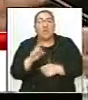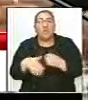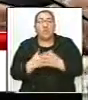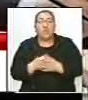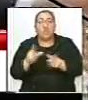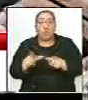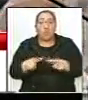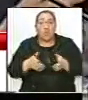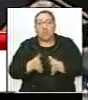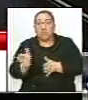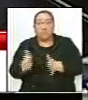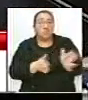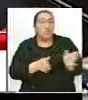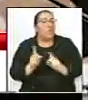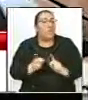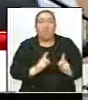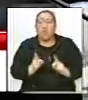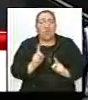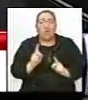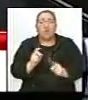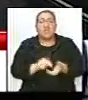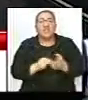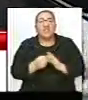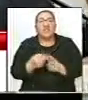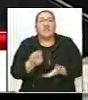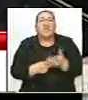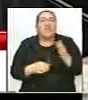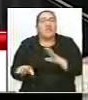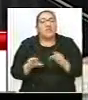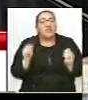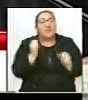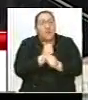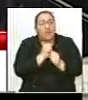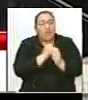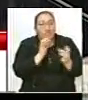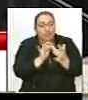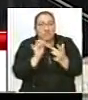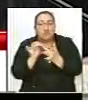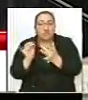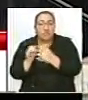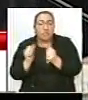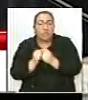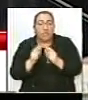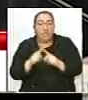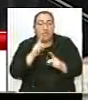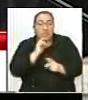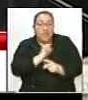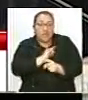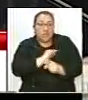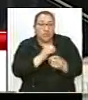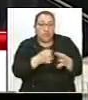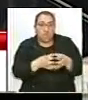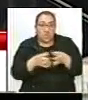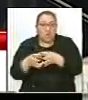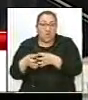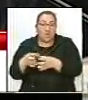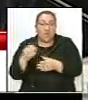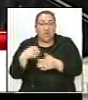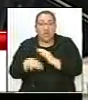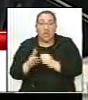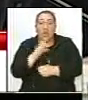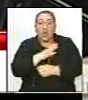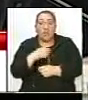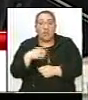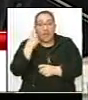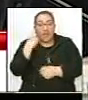ruta, sino porque tienen que haber acciones, digamos, entre los diferentes sectores, lógicamente, del Estado, ¿no? Para